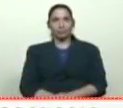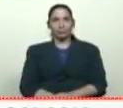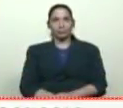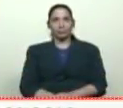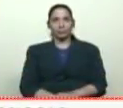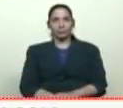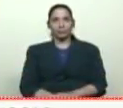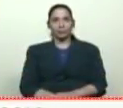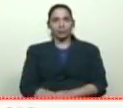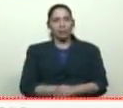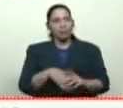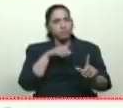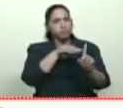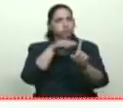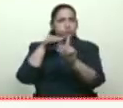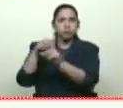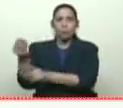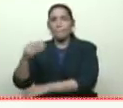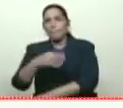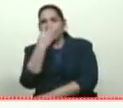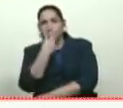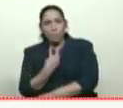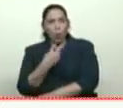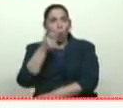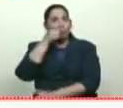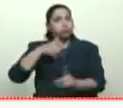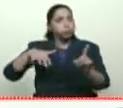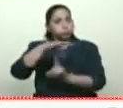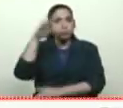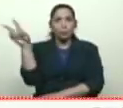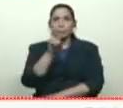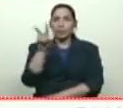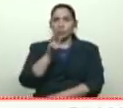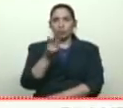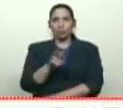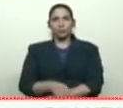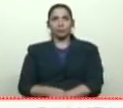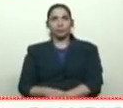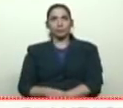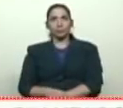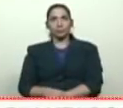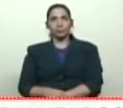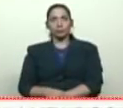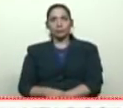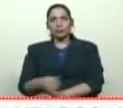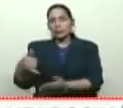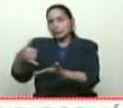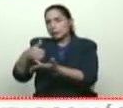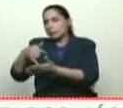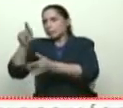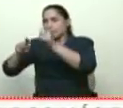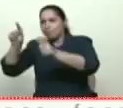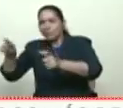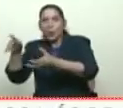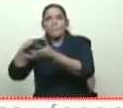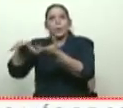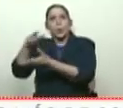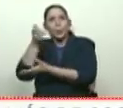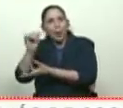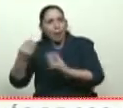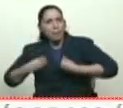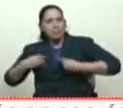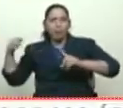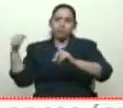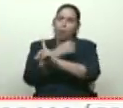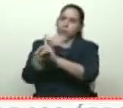más pobres, a los venezolanos y venezolanas de condiciones de vulnerabilidad. Lo ataca y lo